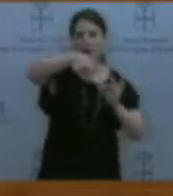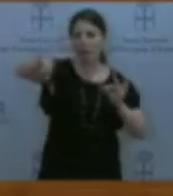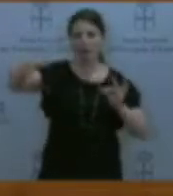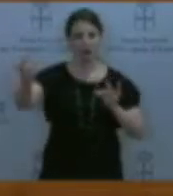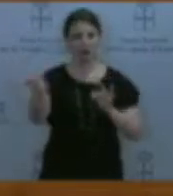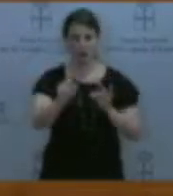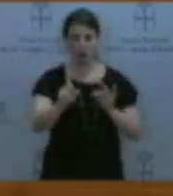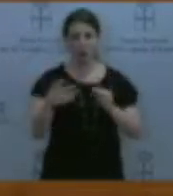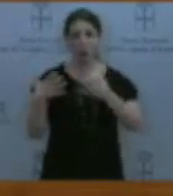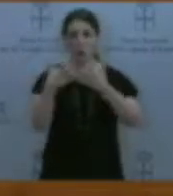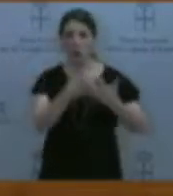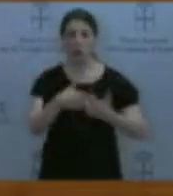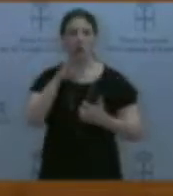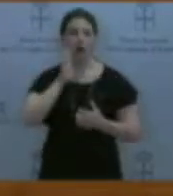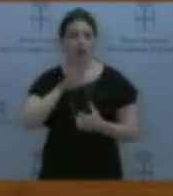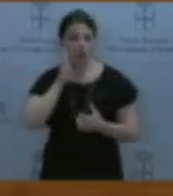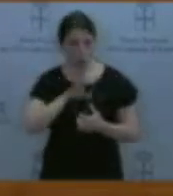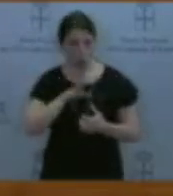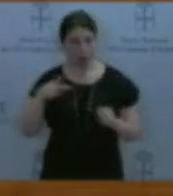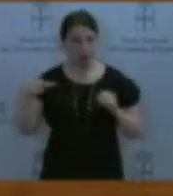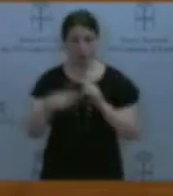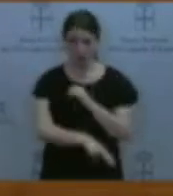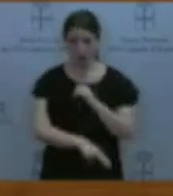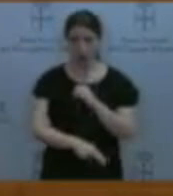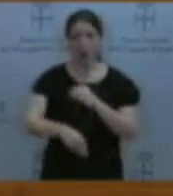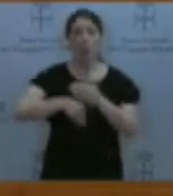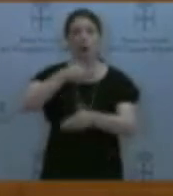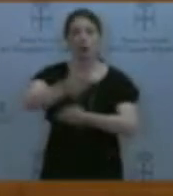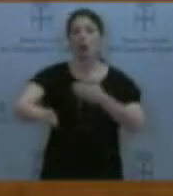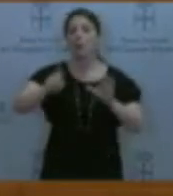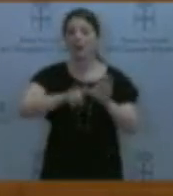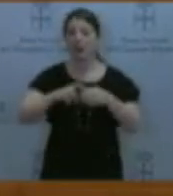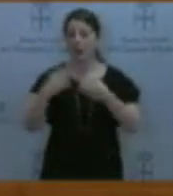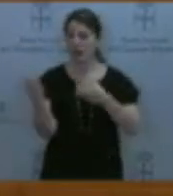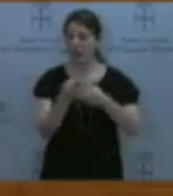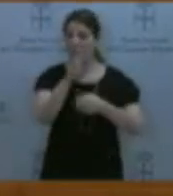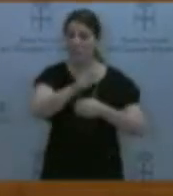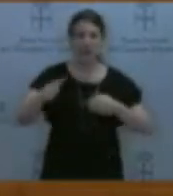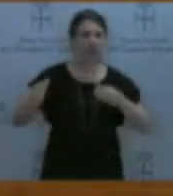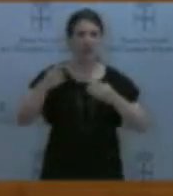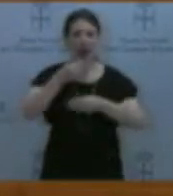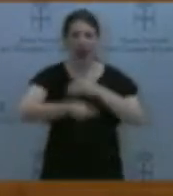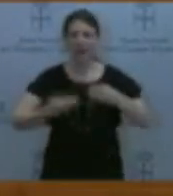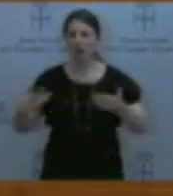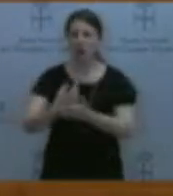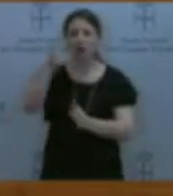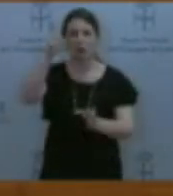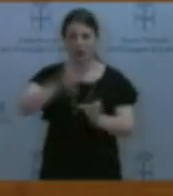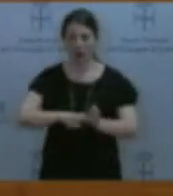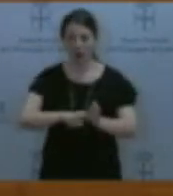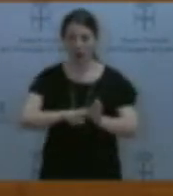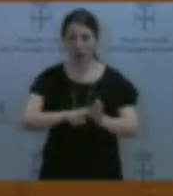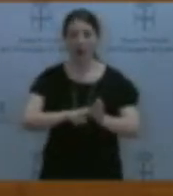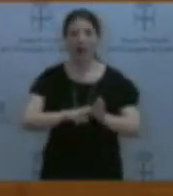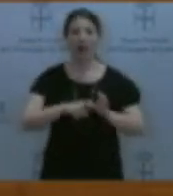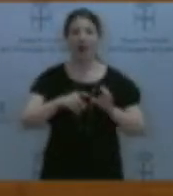proceso participativo. Todos y cada uno de los agentes implicados deben tener voz en este proceso y que incorpore, y me van a permitir decirlo,